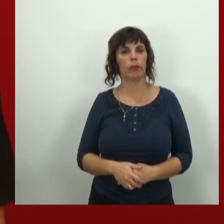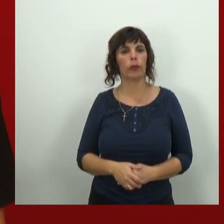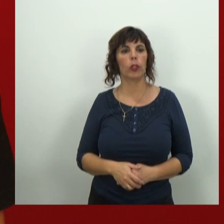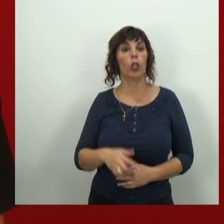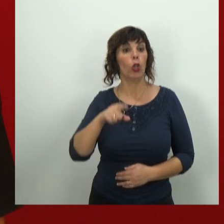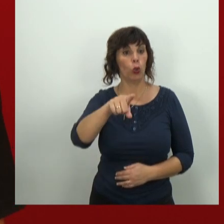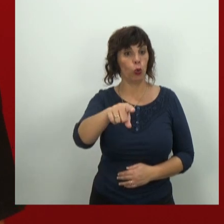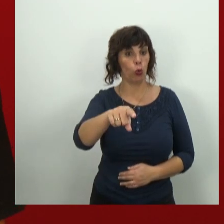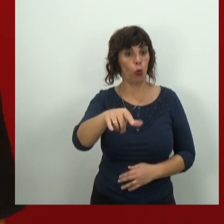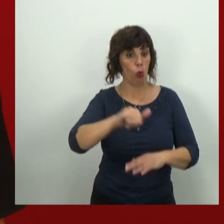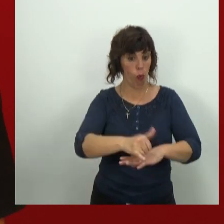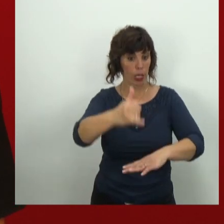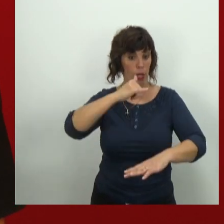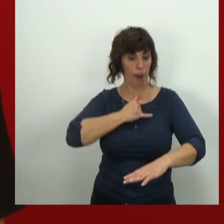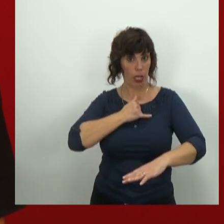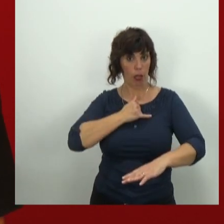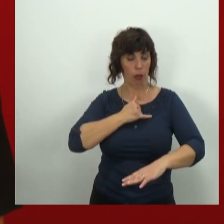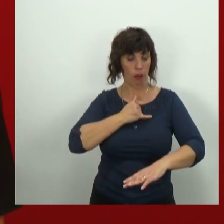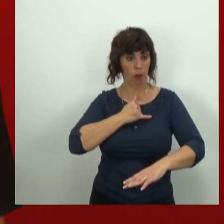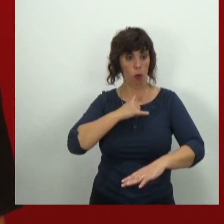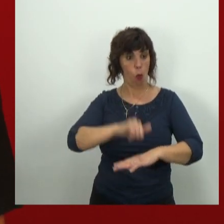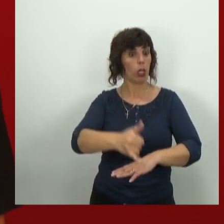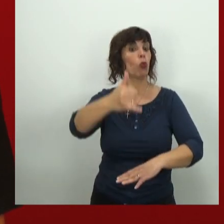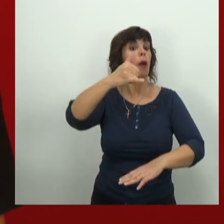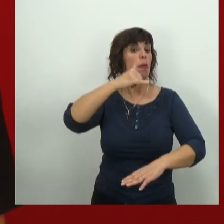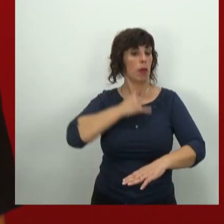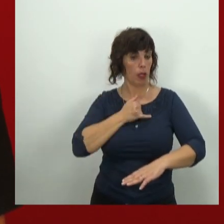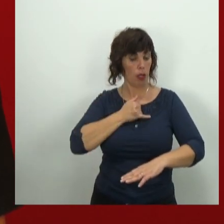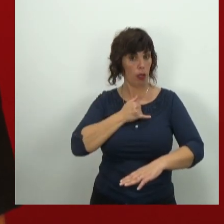Envíame un mensaje, un WhatsApp,